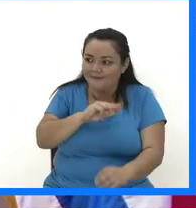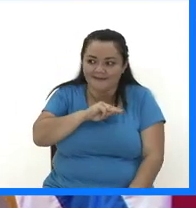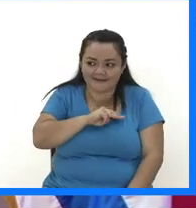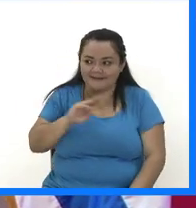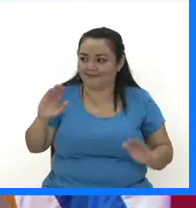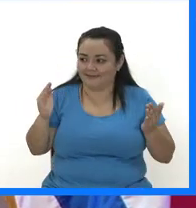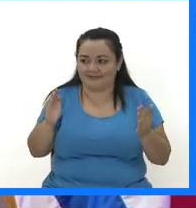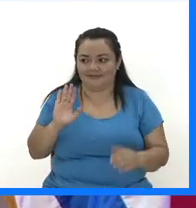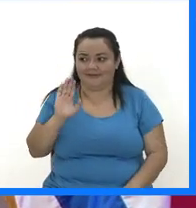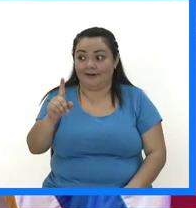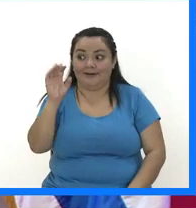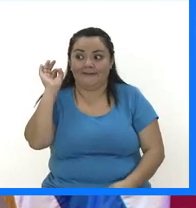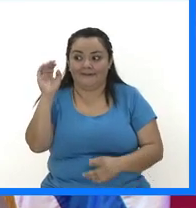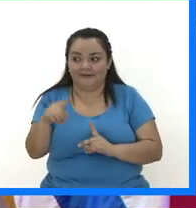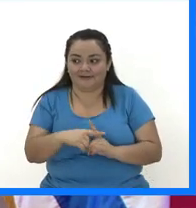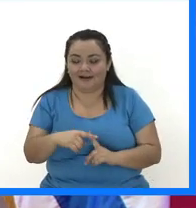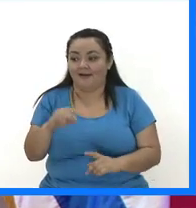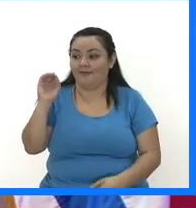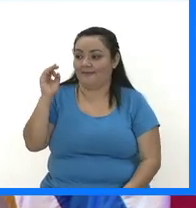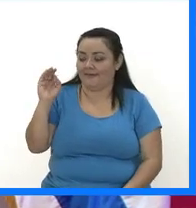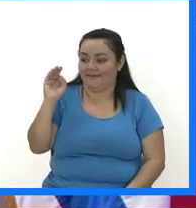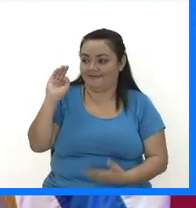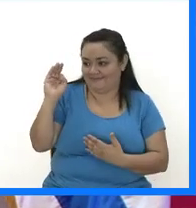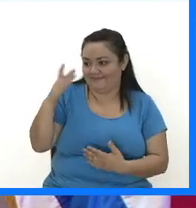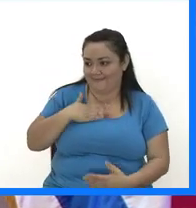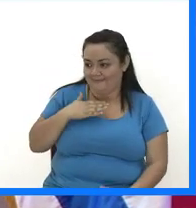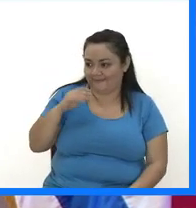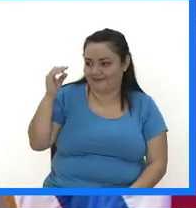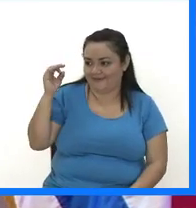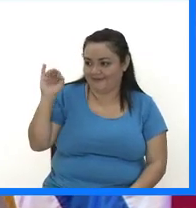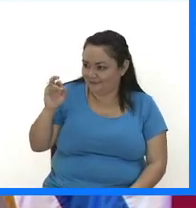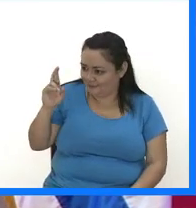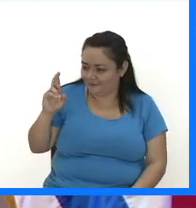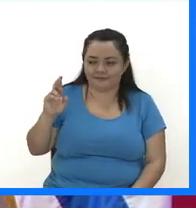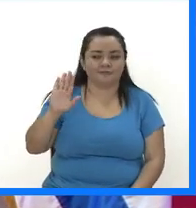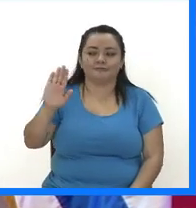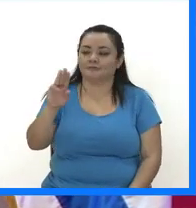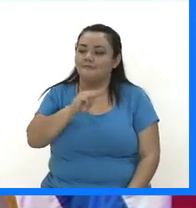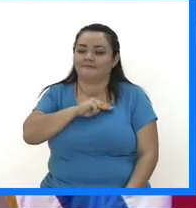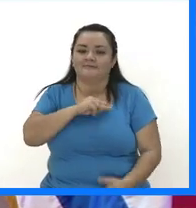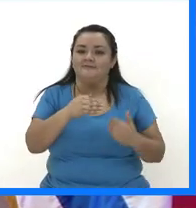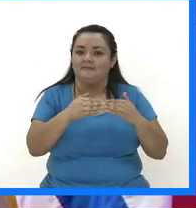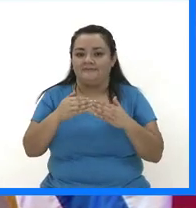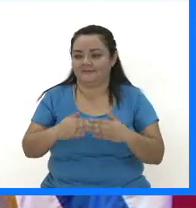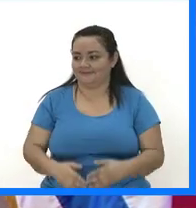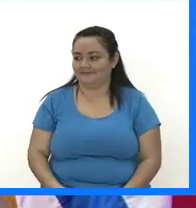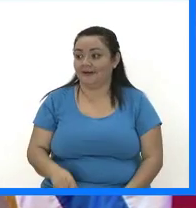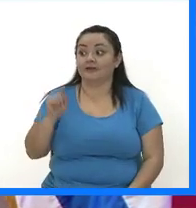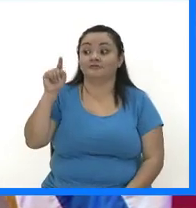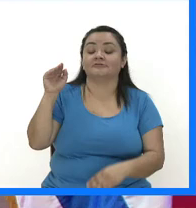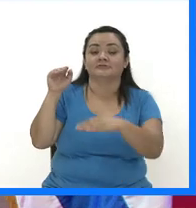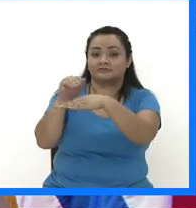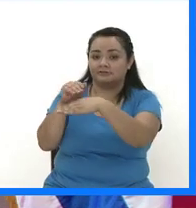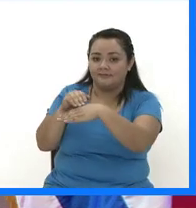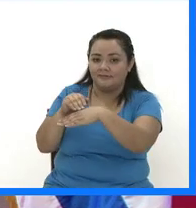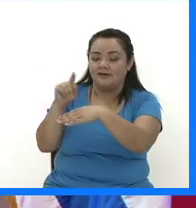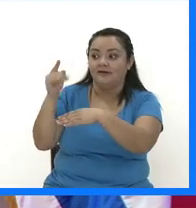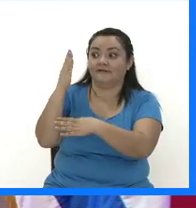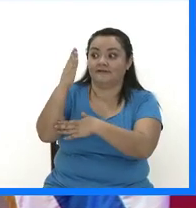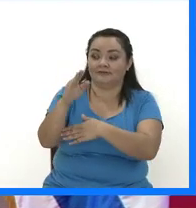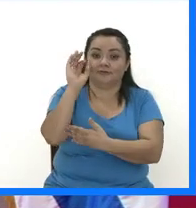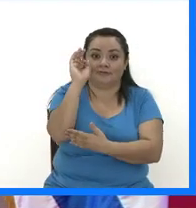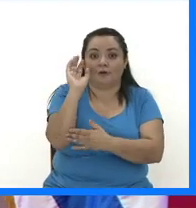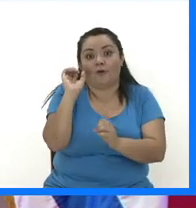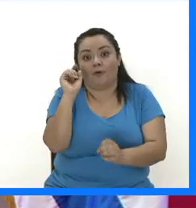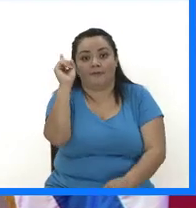como el de tu abuelo tu ministerio no va a ser como el mío tuvo un ministerio va a ser tuyo dios te va a llamar o hacer un predicador o